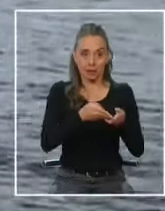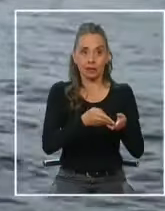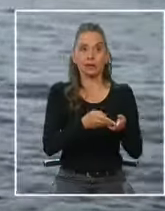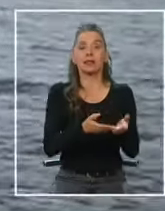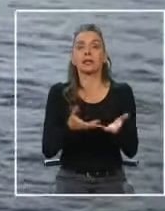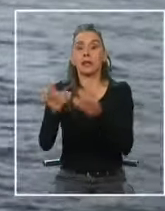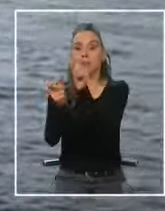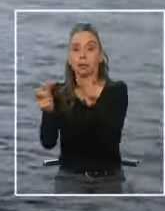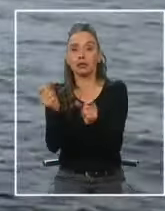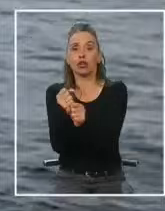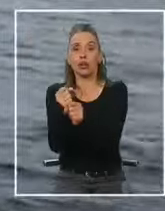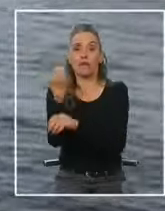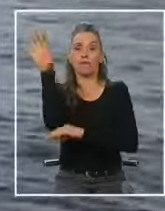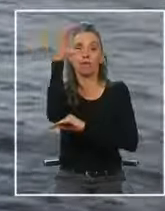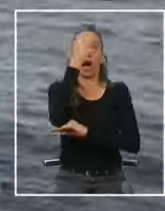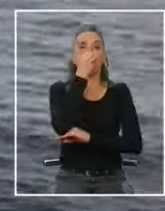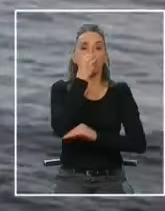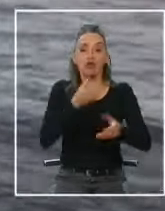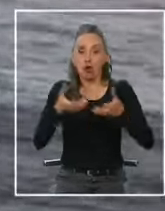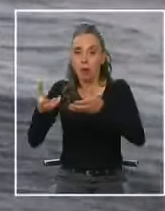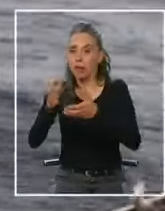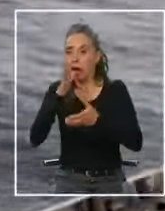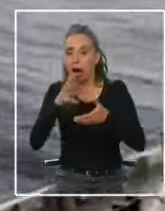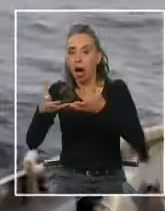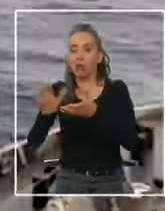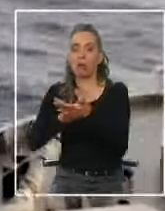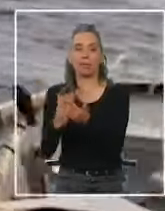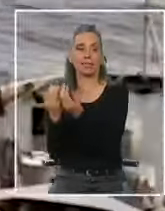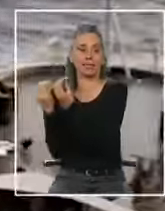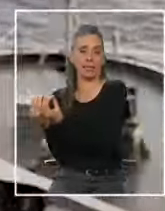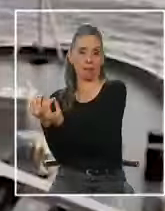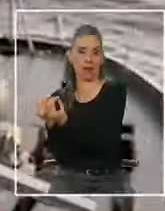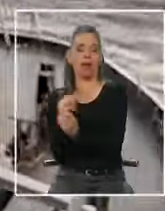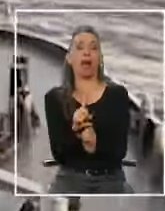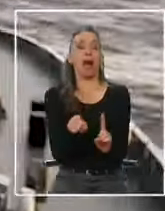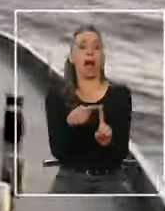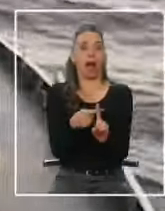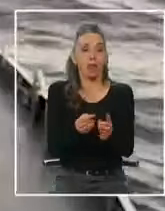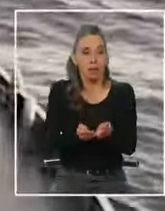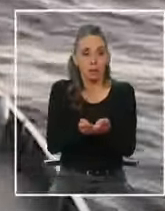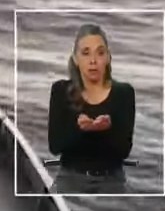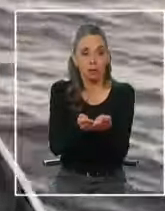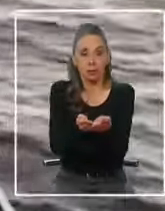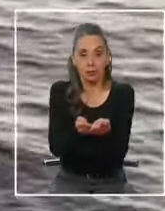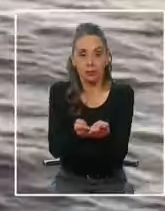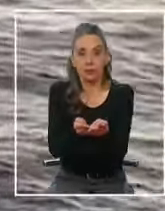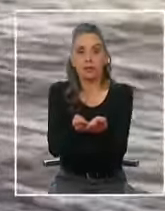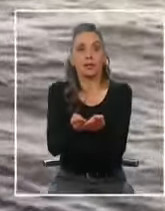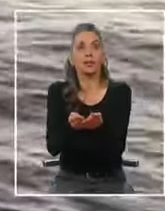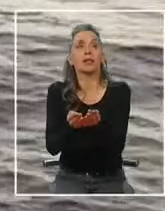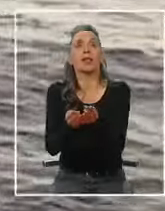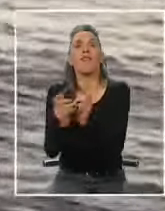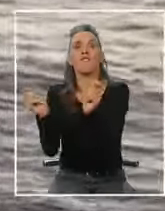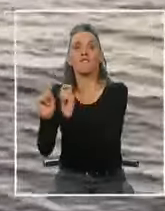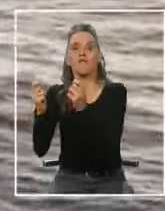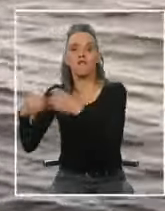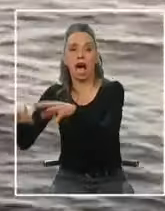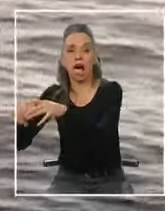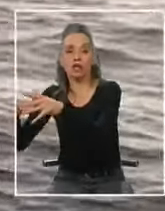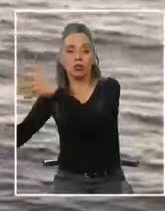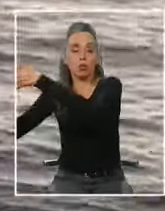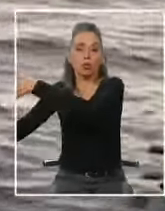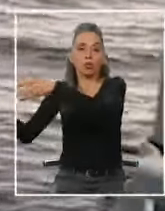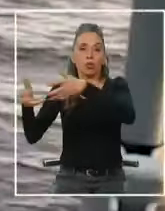al personal de faros en óptimas condiciones, sino que además para extraer los desechos producidos